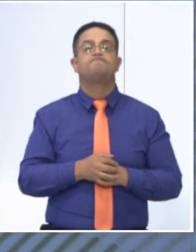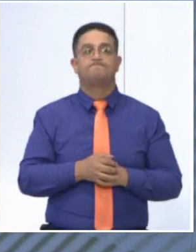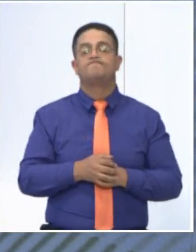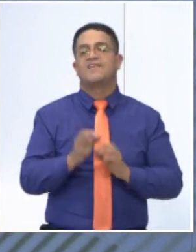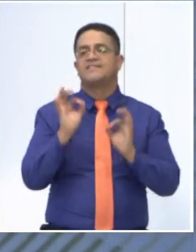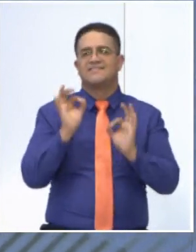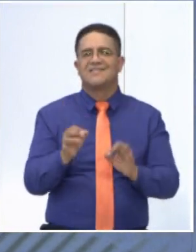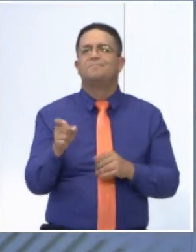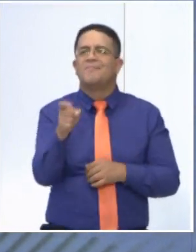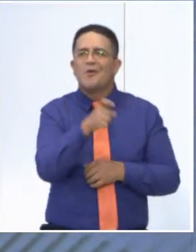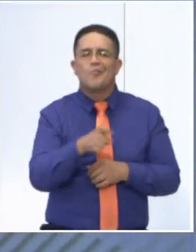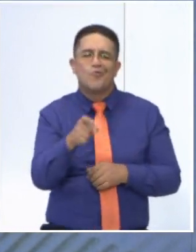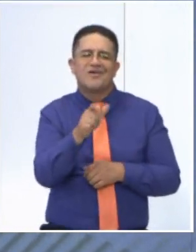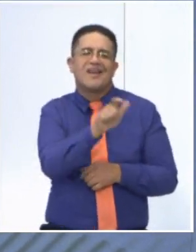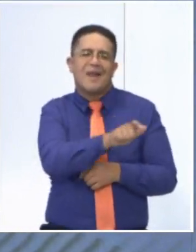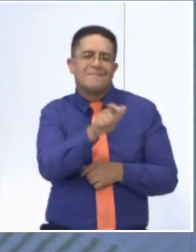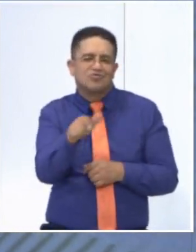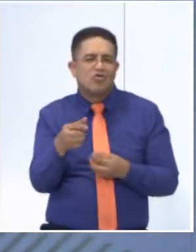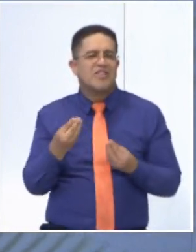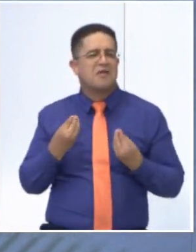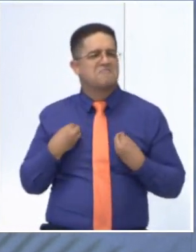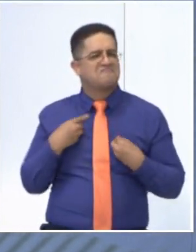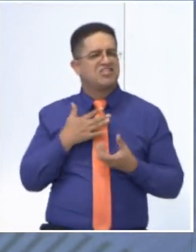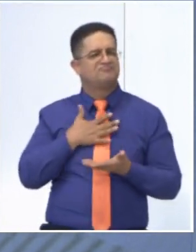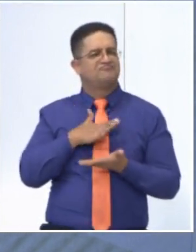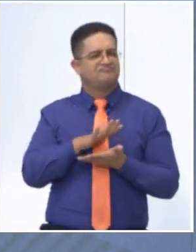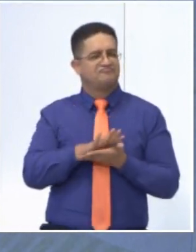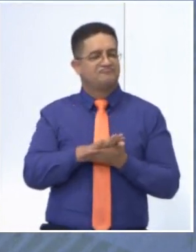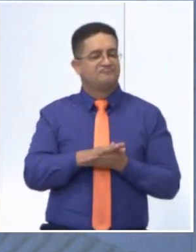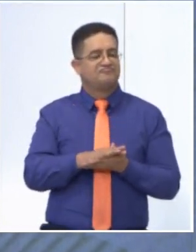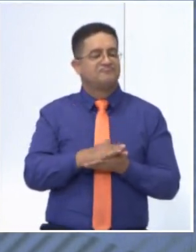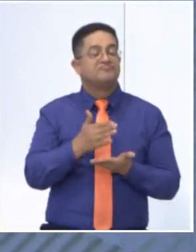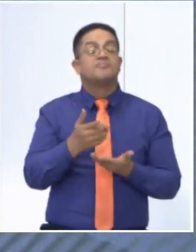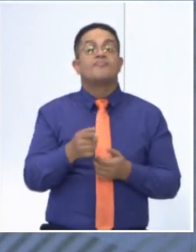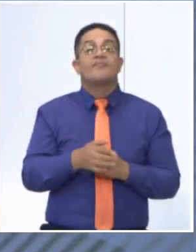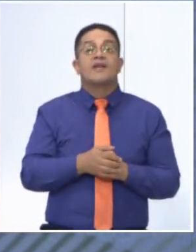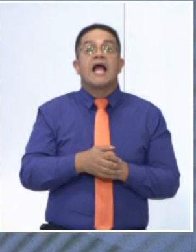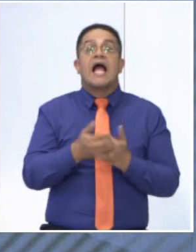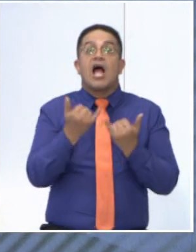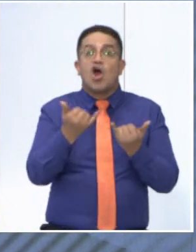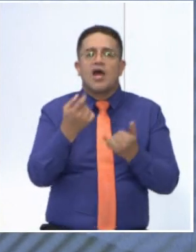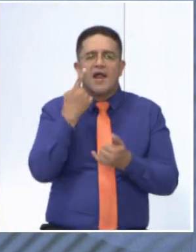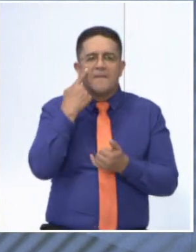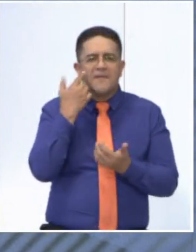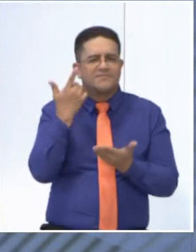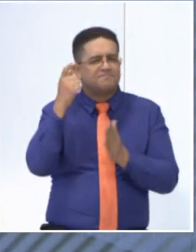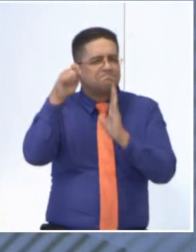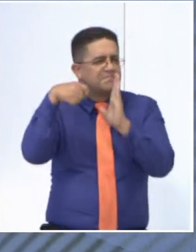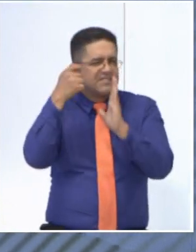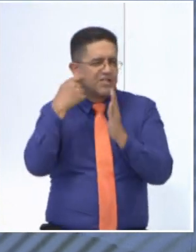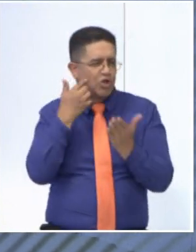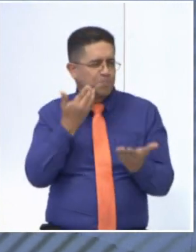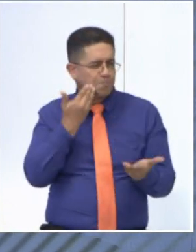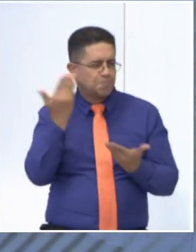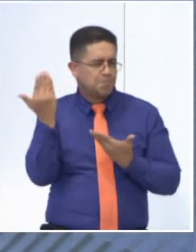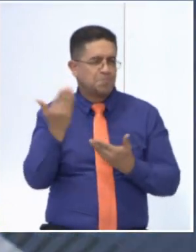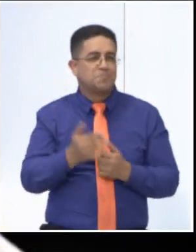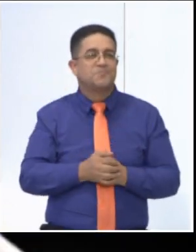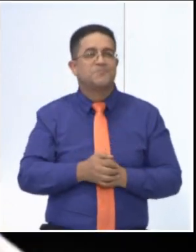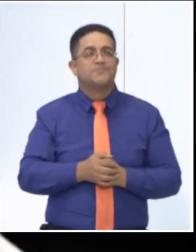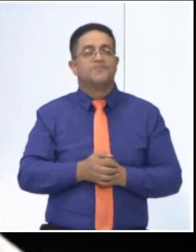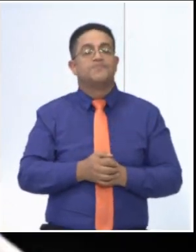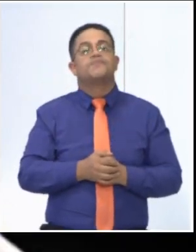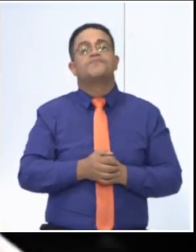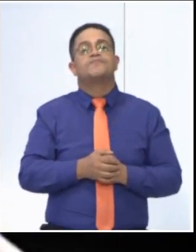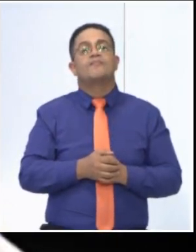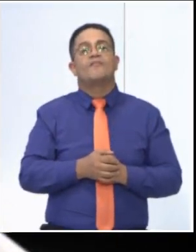se busca mayor calidad de vida y bienestar y vamos a seguir viendo cómo ha avanzado la tecnología para el diagnóstico de la diabetes. La